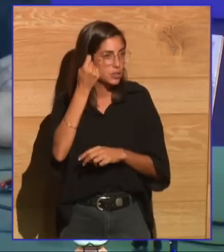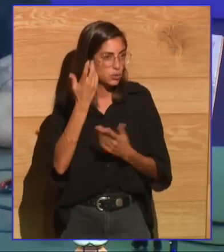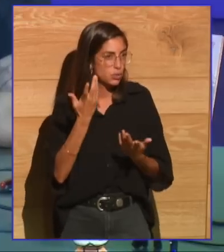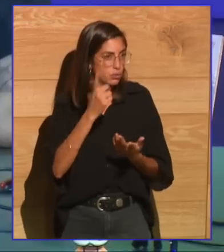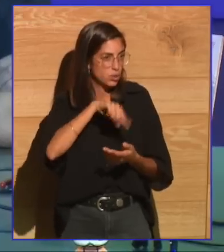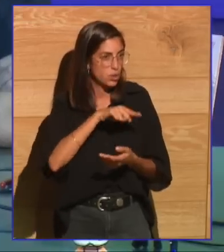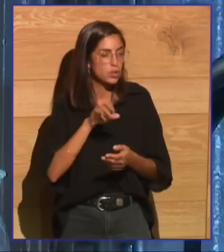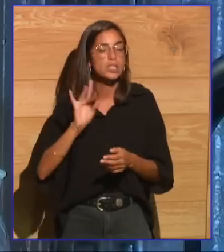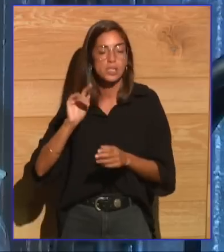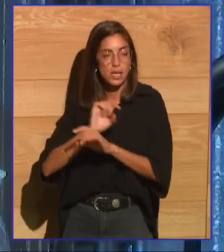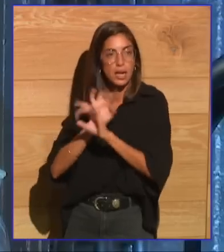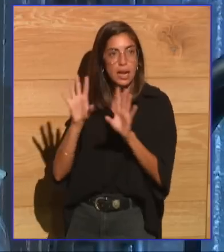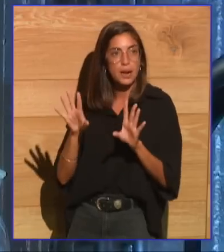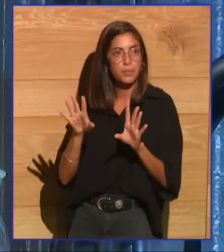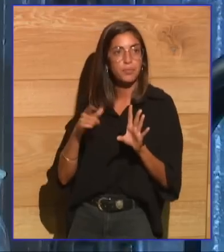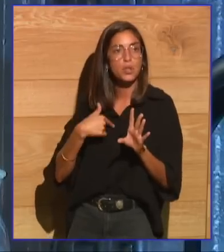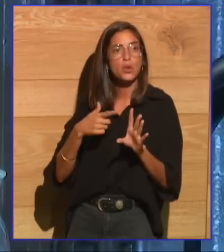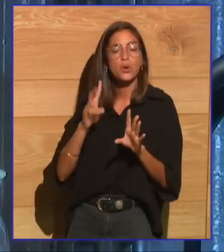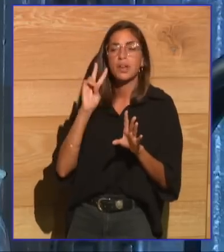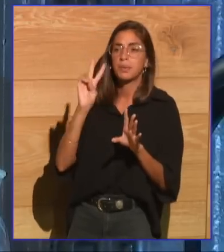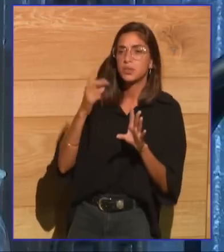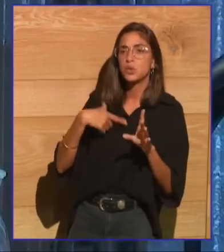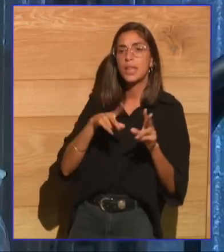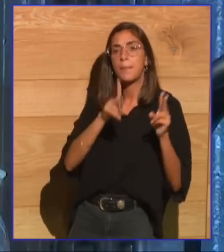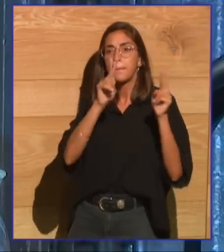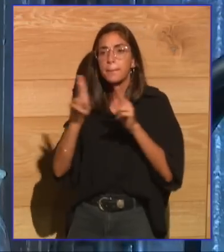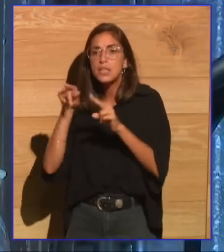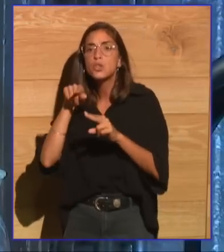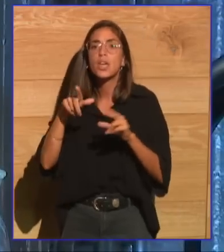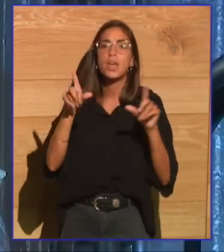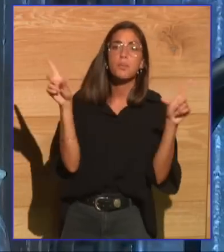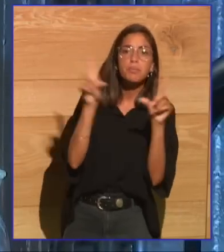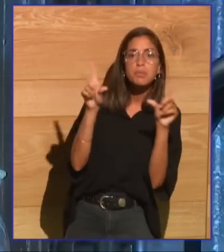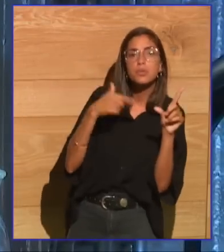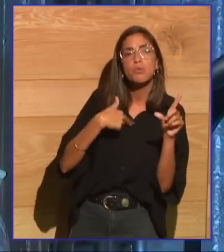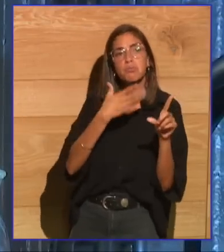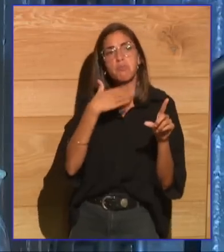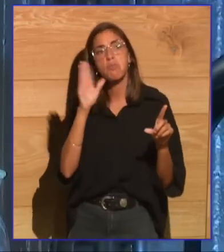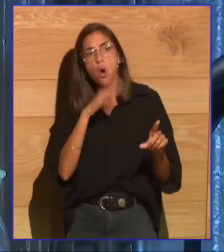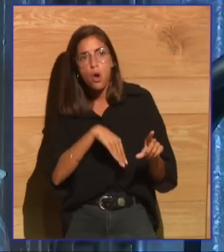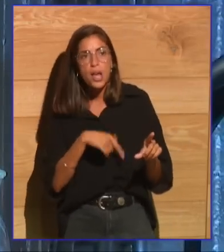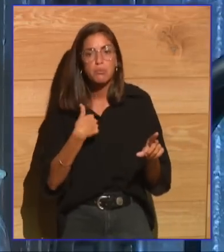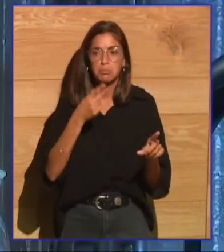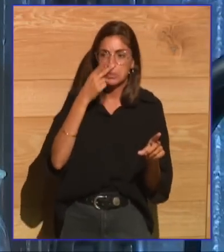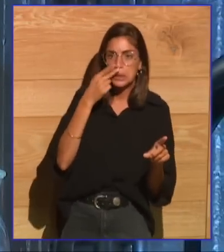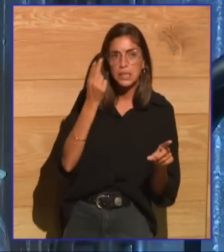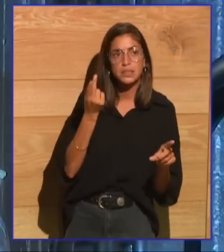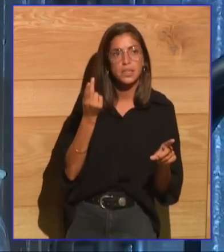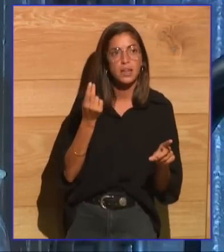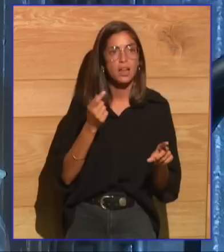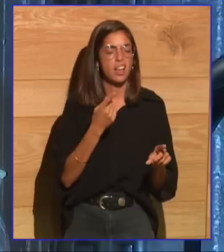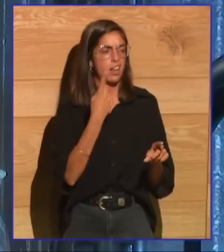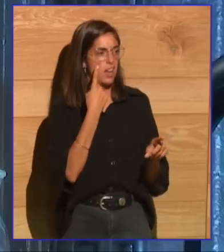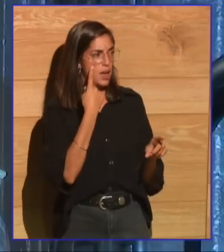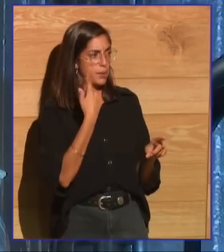entonces él dice no he visto una cosa que has hecho en este episodio para la televisión que estaba muy bien y esto me interesa mucho y él dijo pero a ver